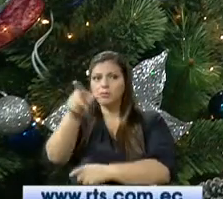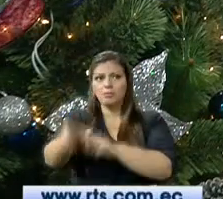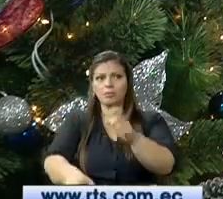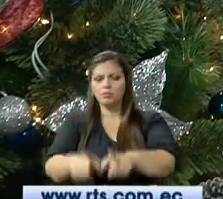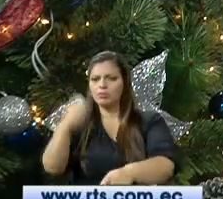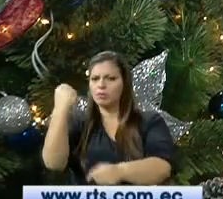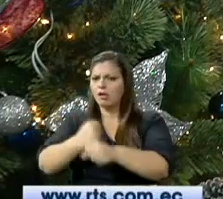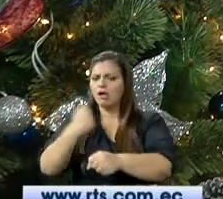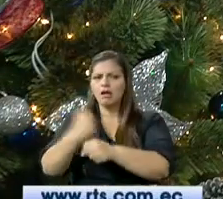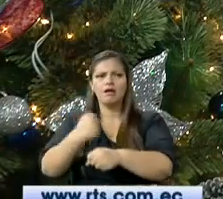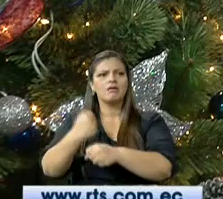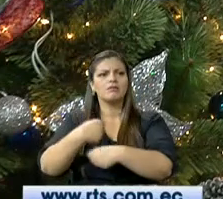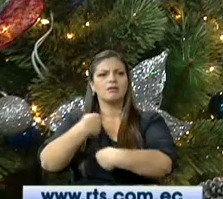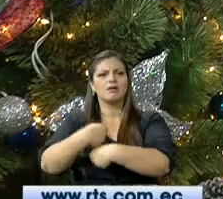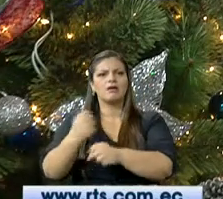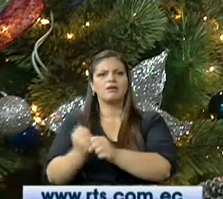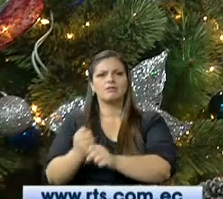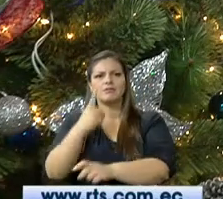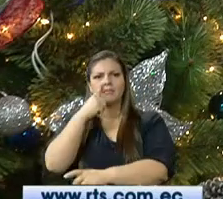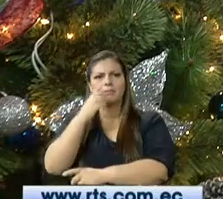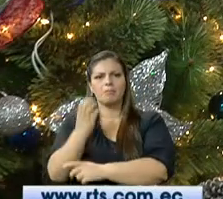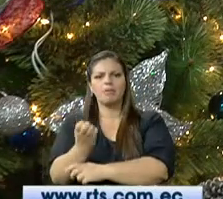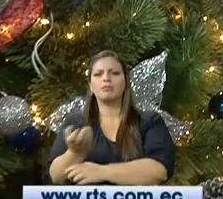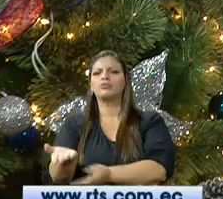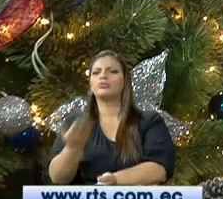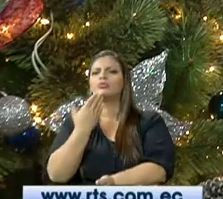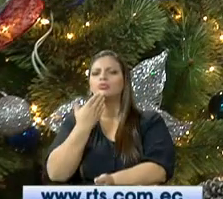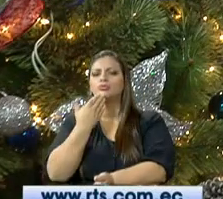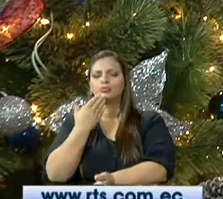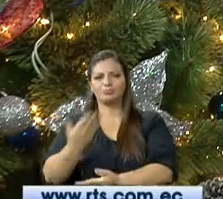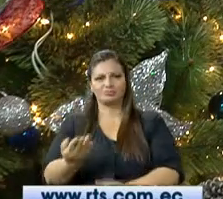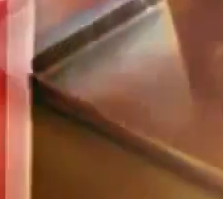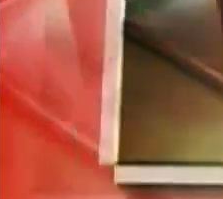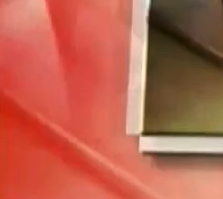acomodan al presupuesto familiar.